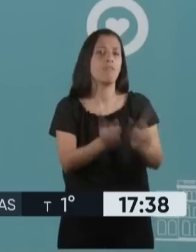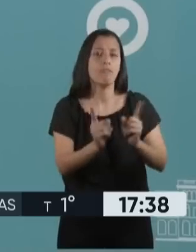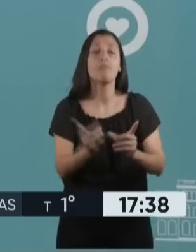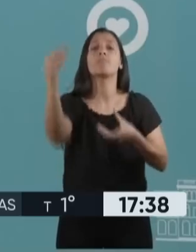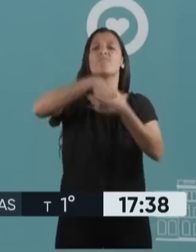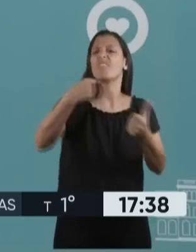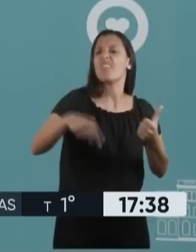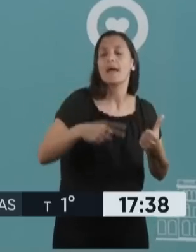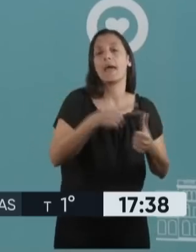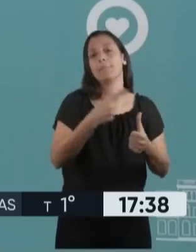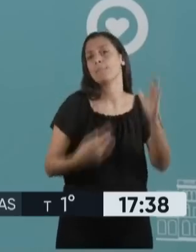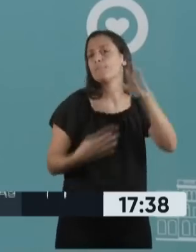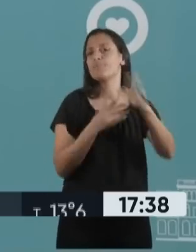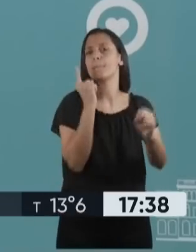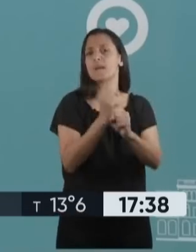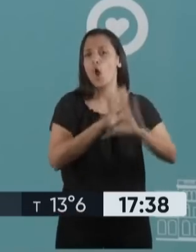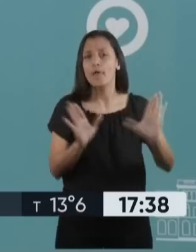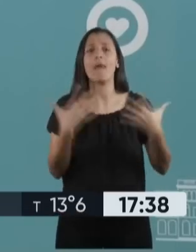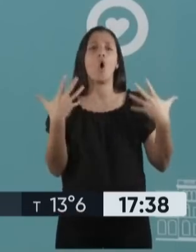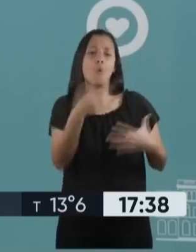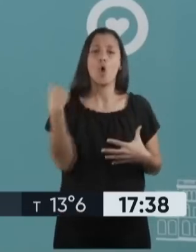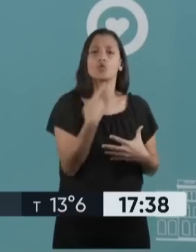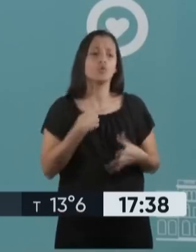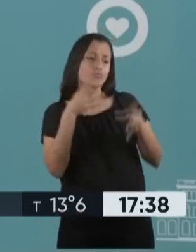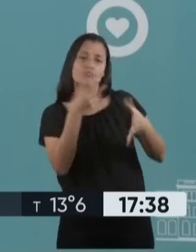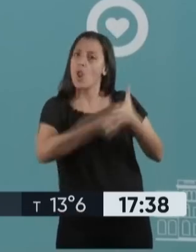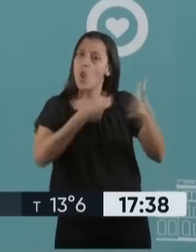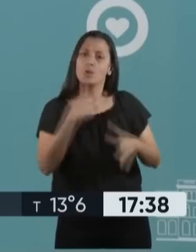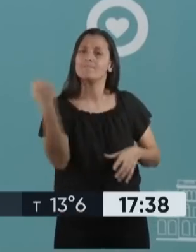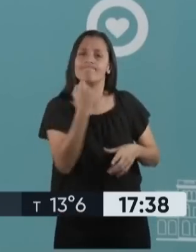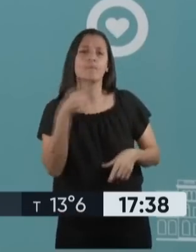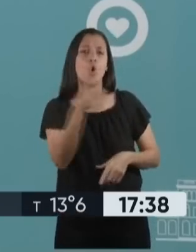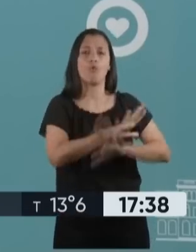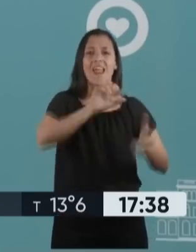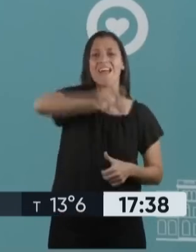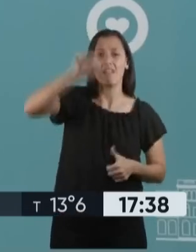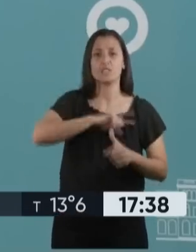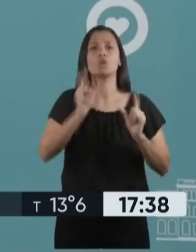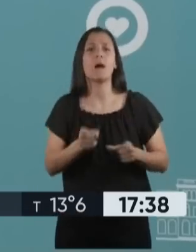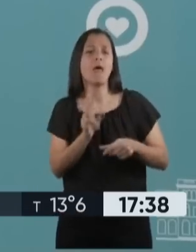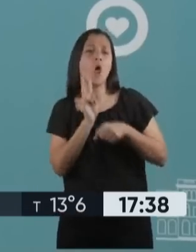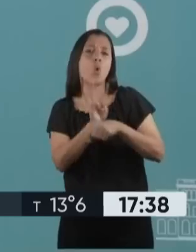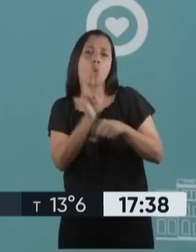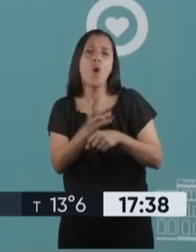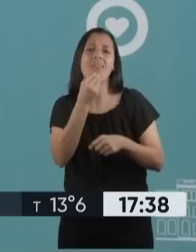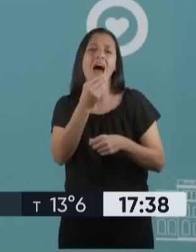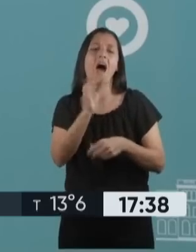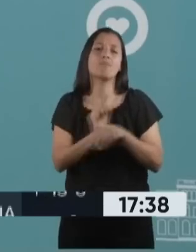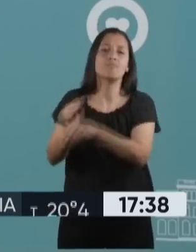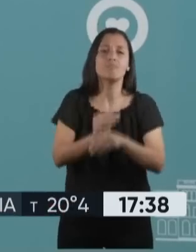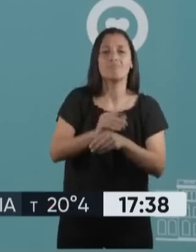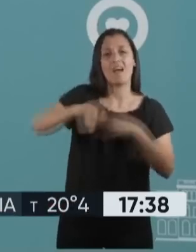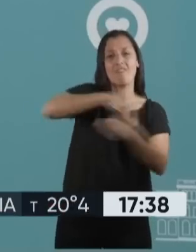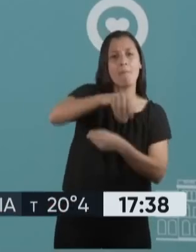incluye como prioridad, por supuesto, la lucha contra la inflación, el cuidado de la mesa de los argentinos, y entonces tanto la ministra Batakis